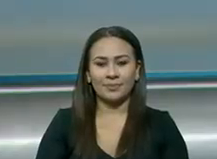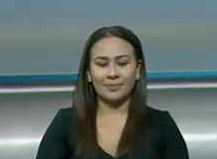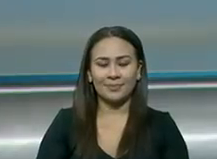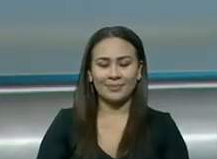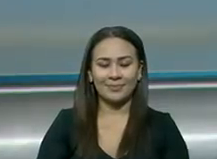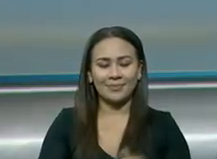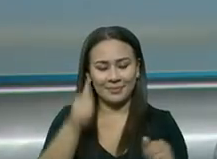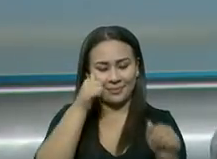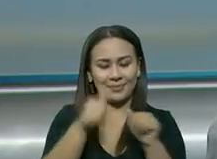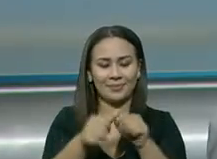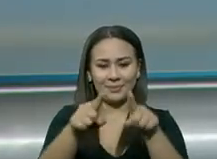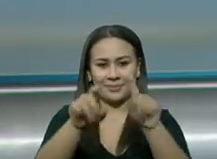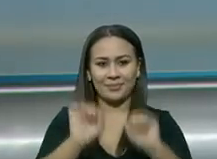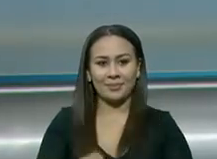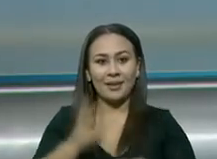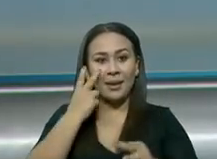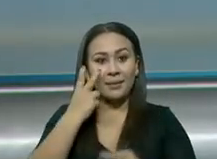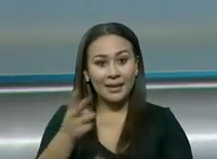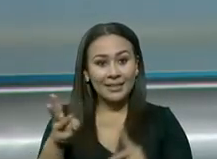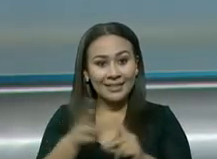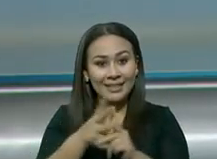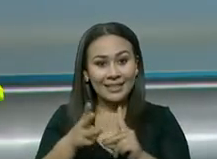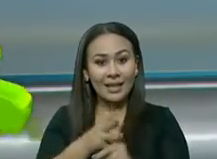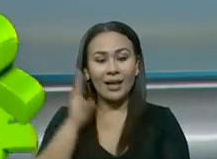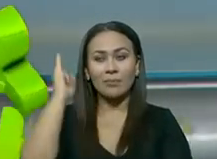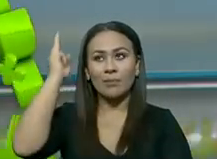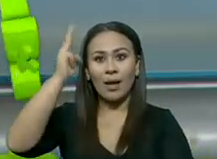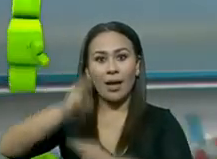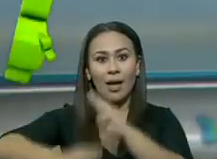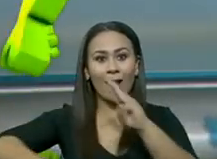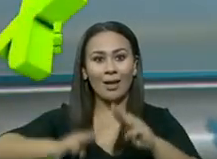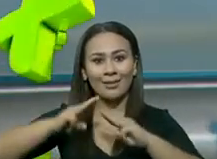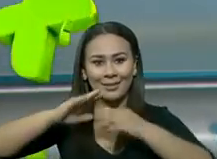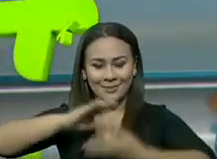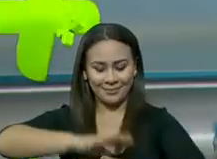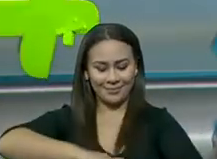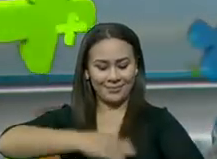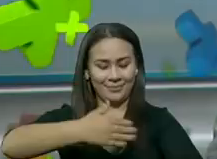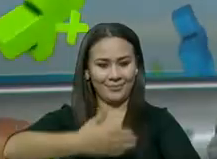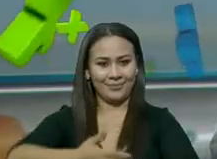Bien, y recuerde que puede vernos desde cualquier parte del mundo a través de nuestro sitio web